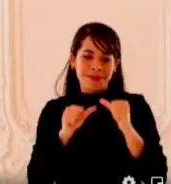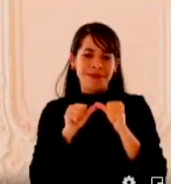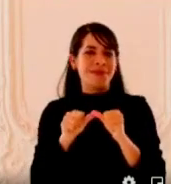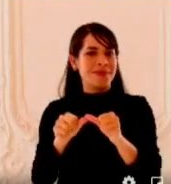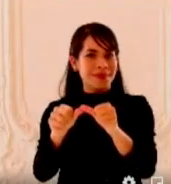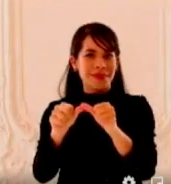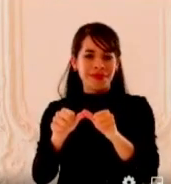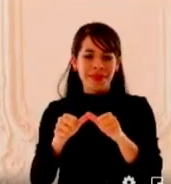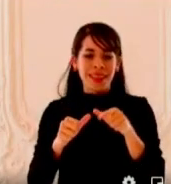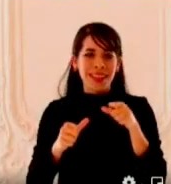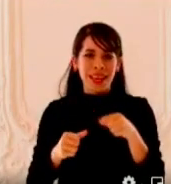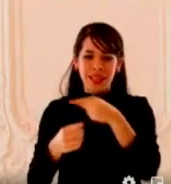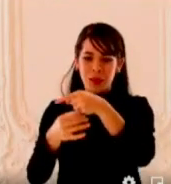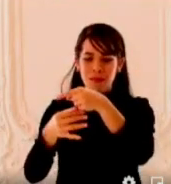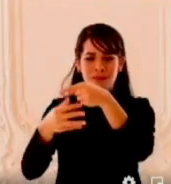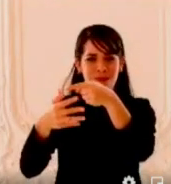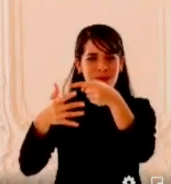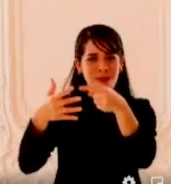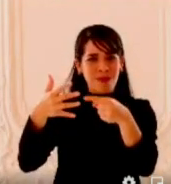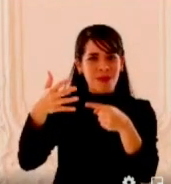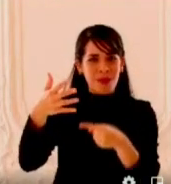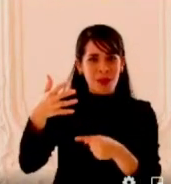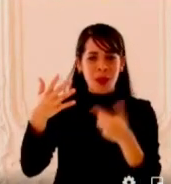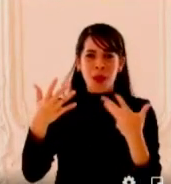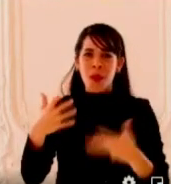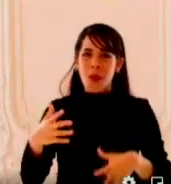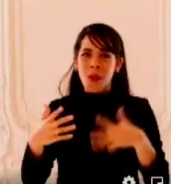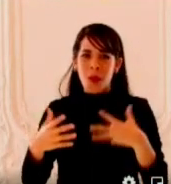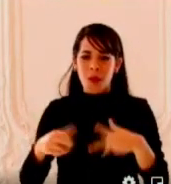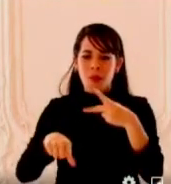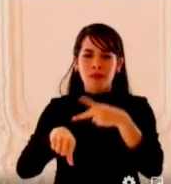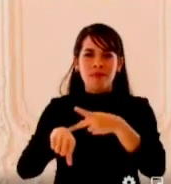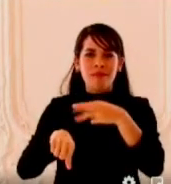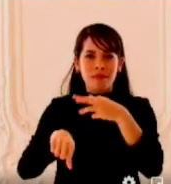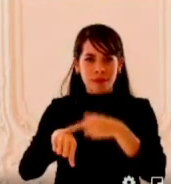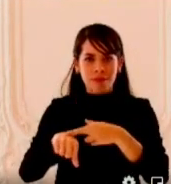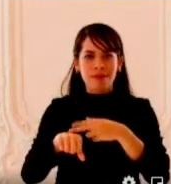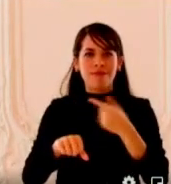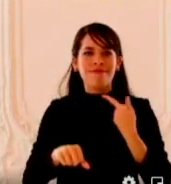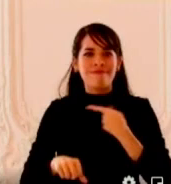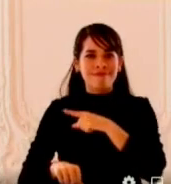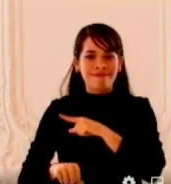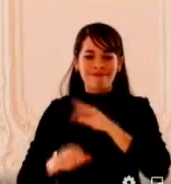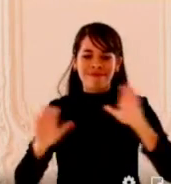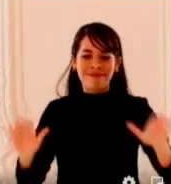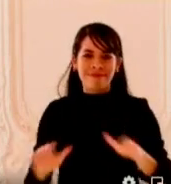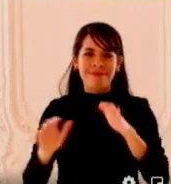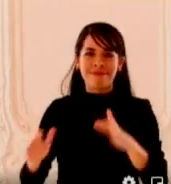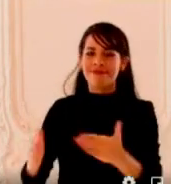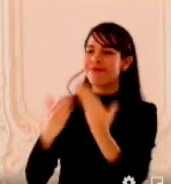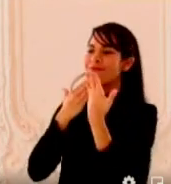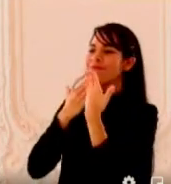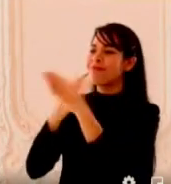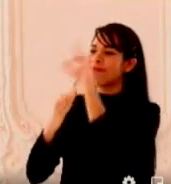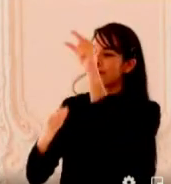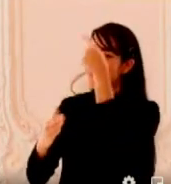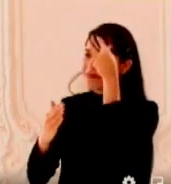Esto entre muchas gestas y ejecuciones de resultados a favor del pueblo de Puerto Rico que estaremos haciendo. Gobernador, muchas gracias por la